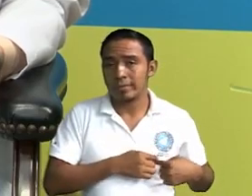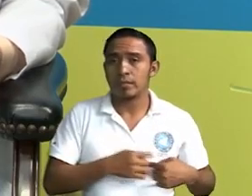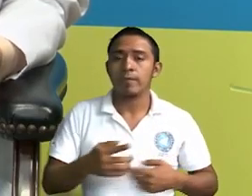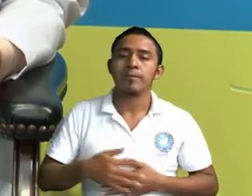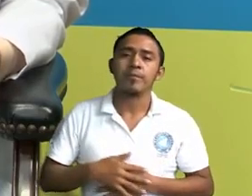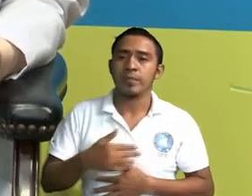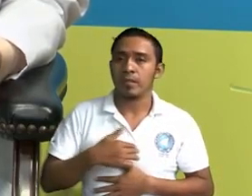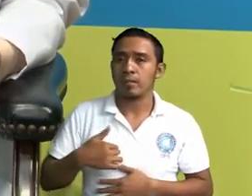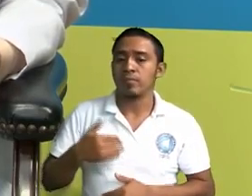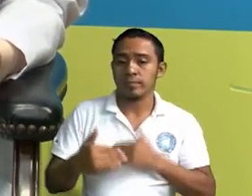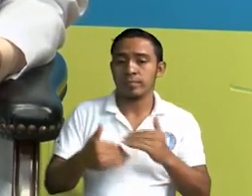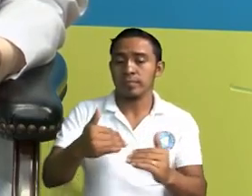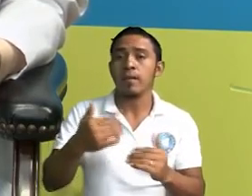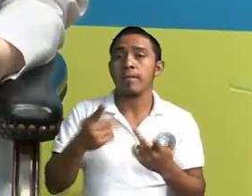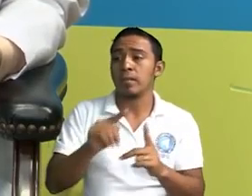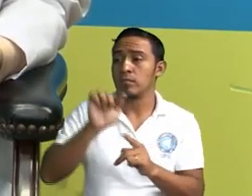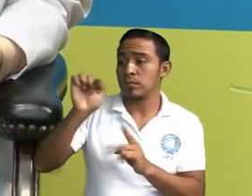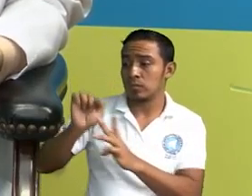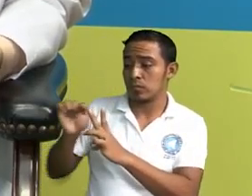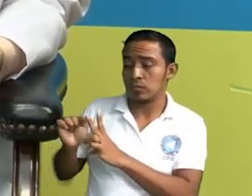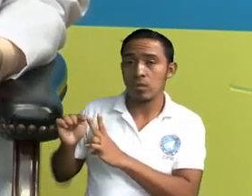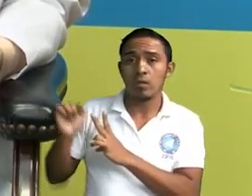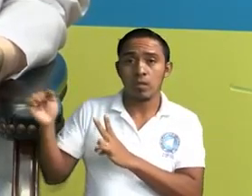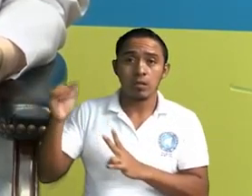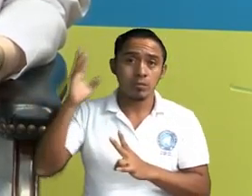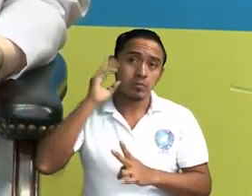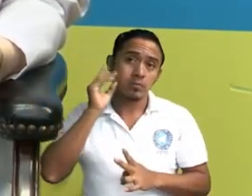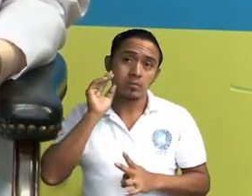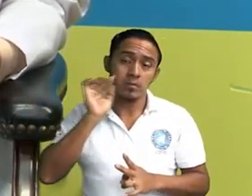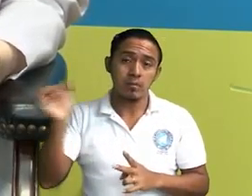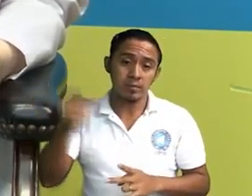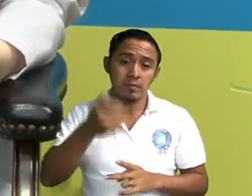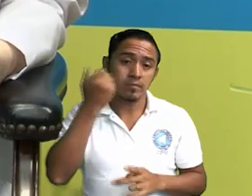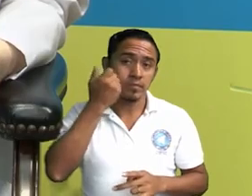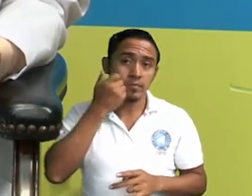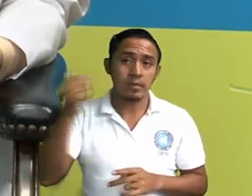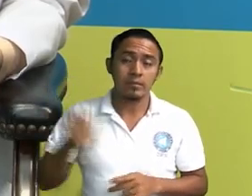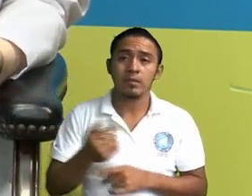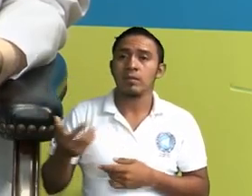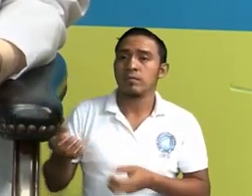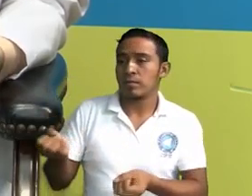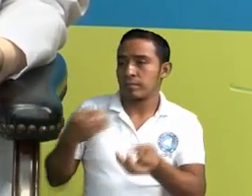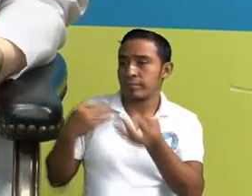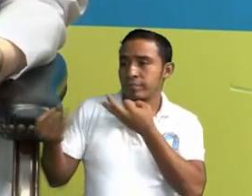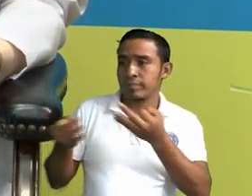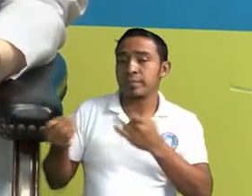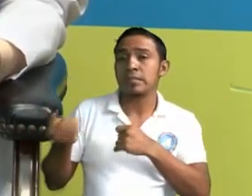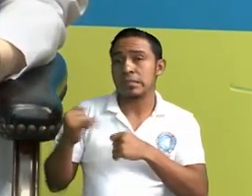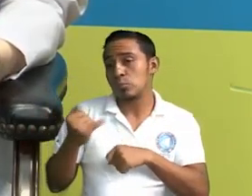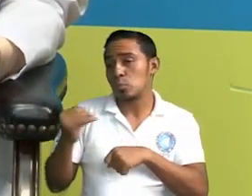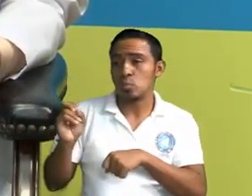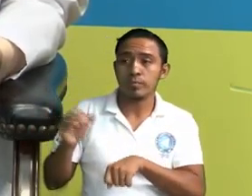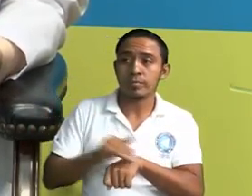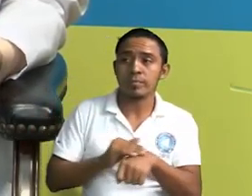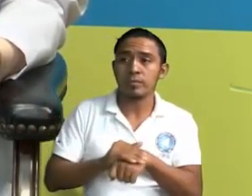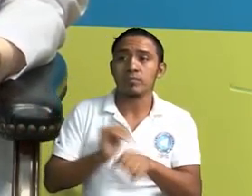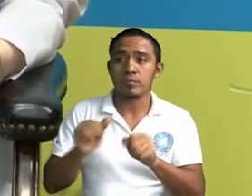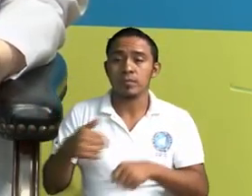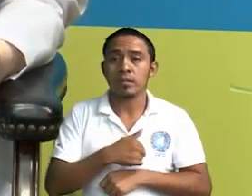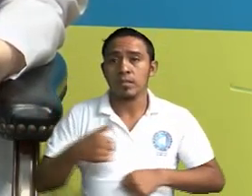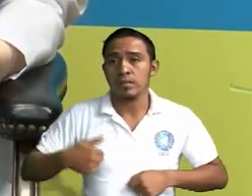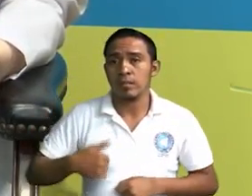procedimiento necesitamos que ellos que son los que manejan su patología de base nos den vía libre por así decirlo para poder